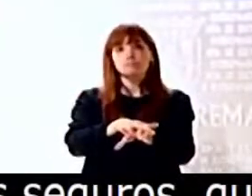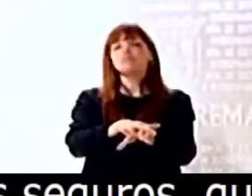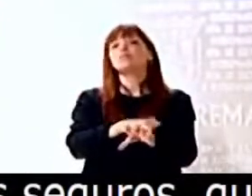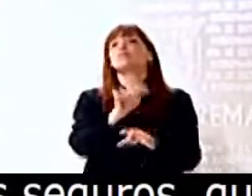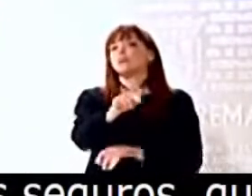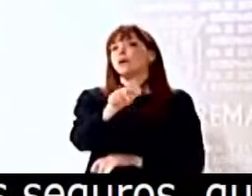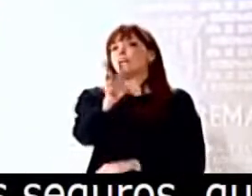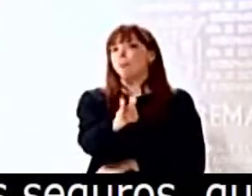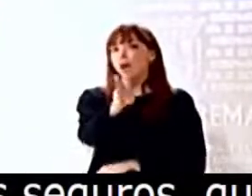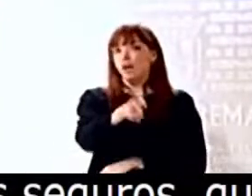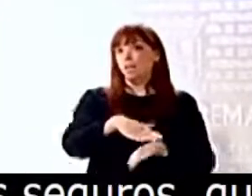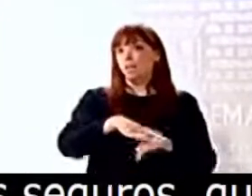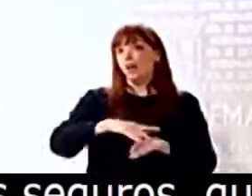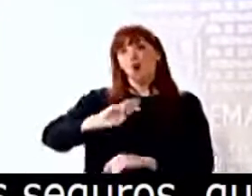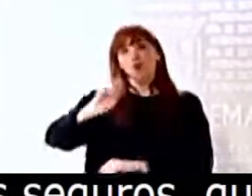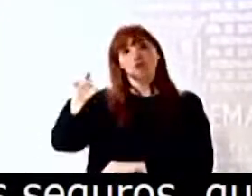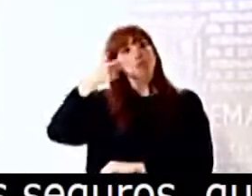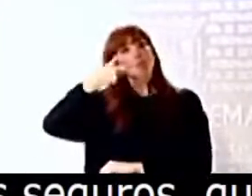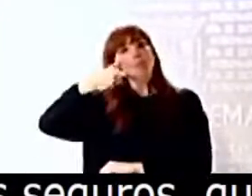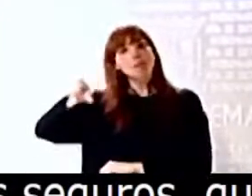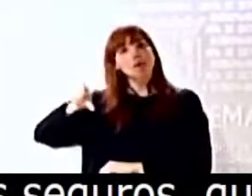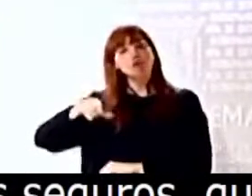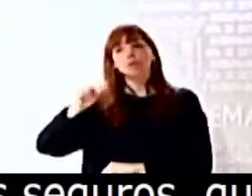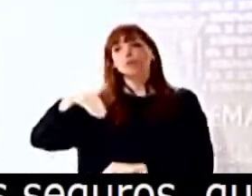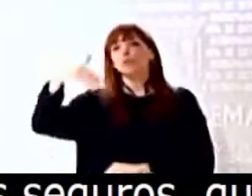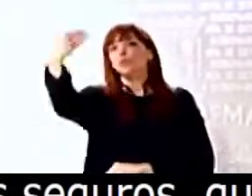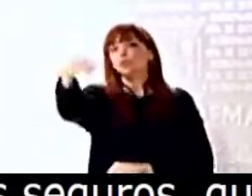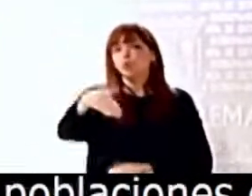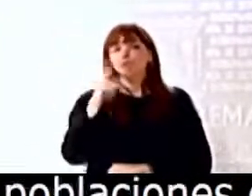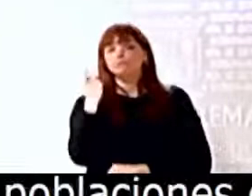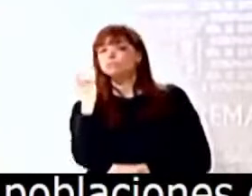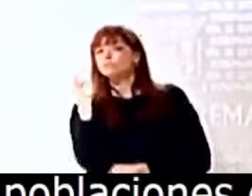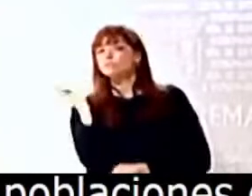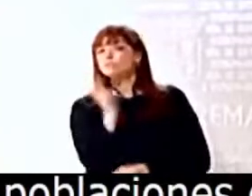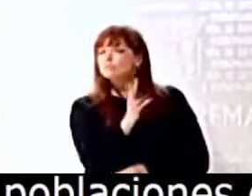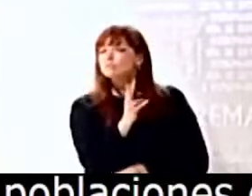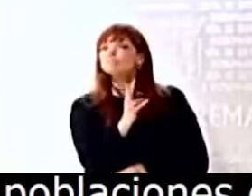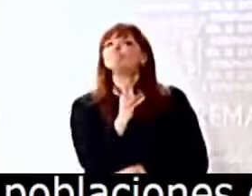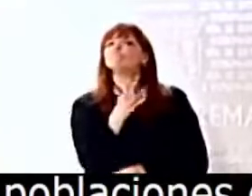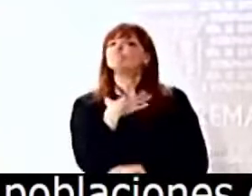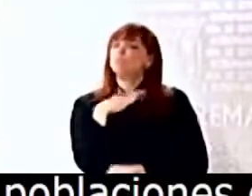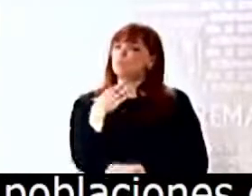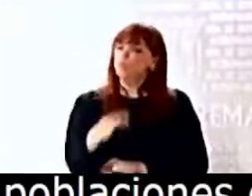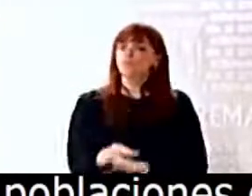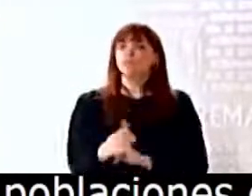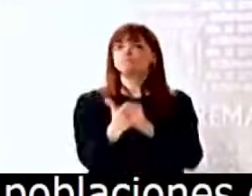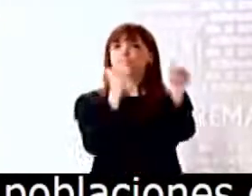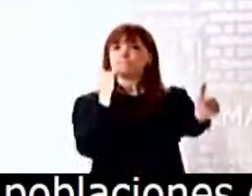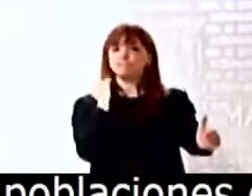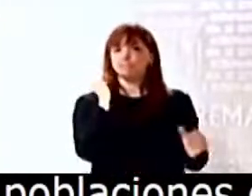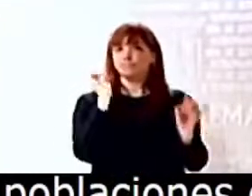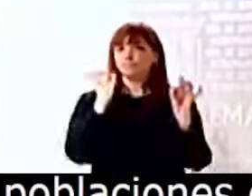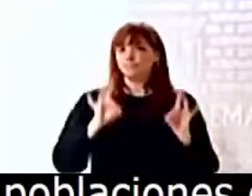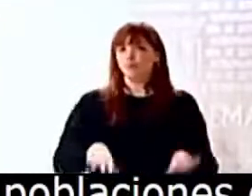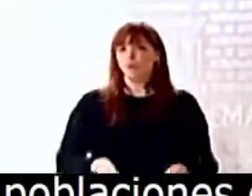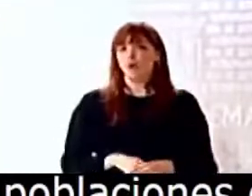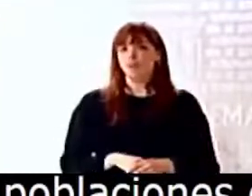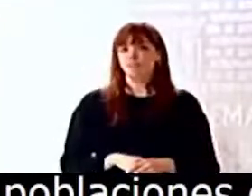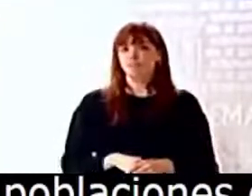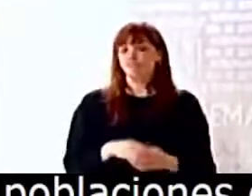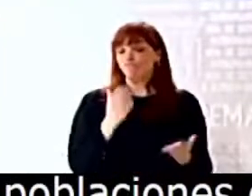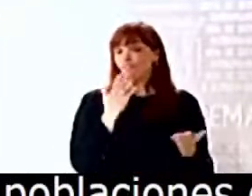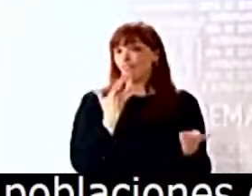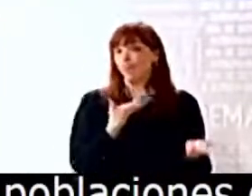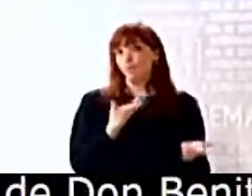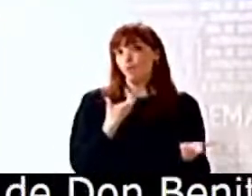para que otras poblaciones en un futuro no muy lejano pues tomen el ejemplo de Don Benito